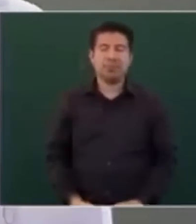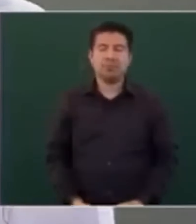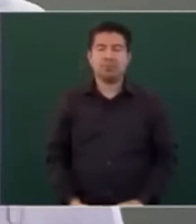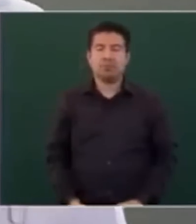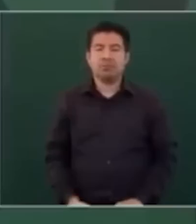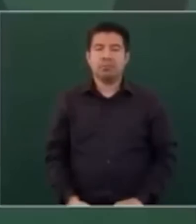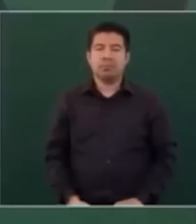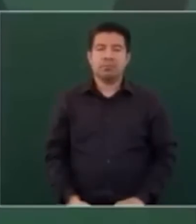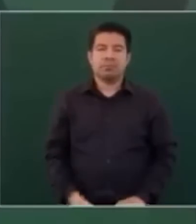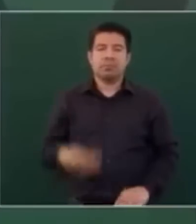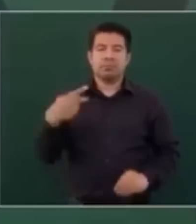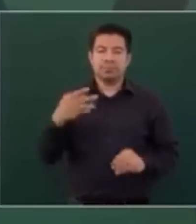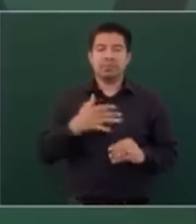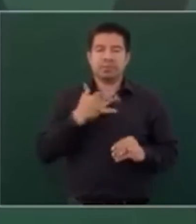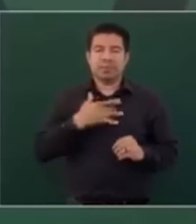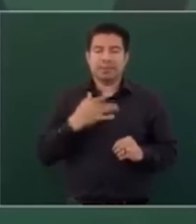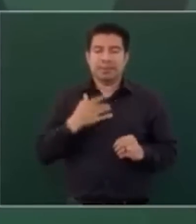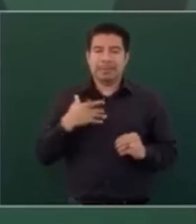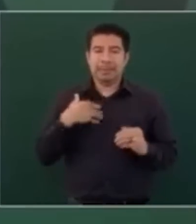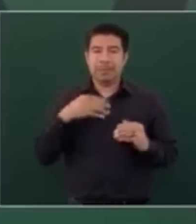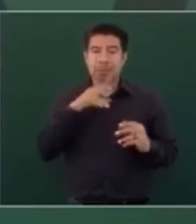más, muestran